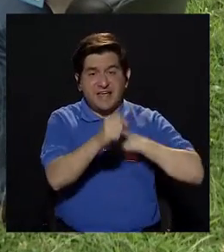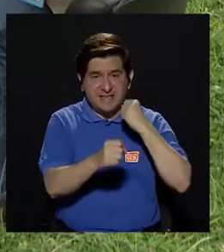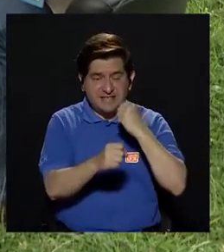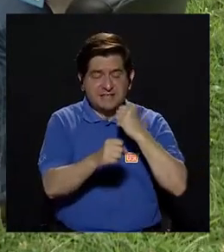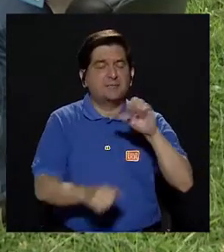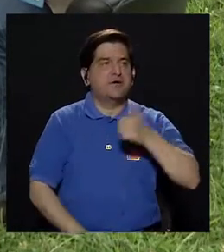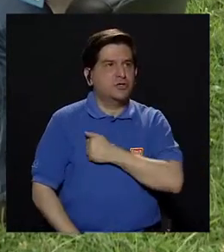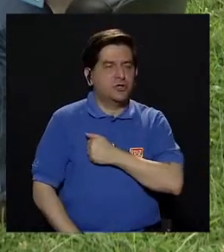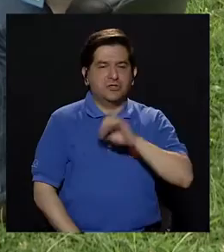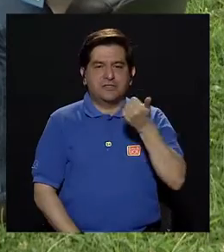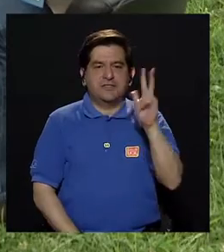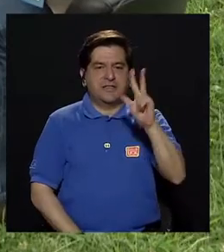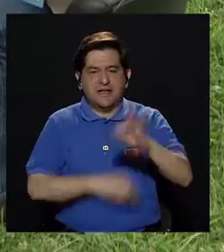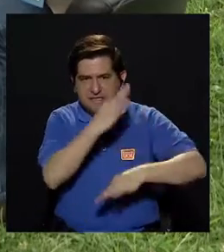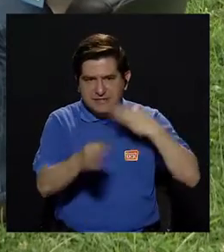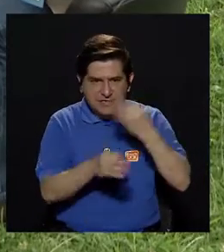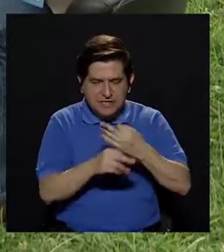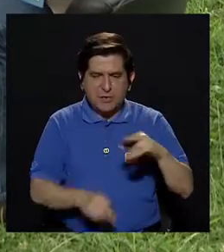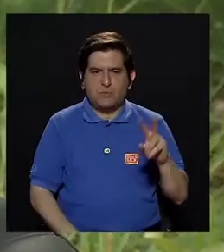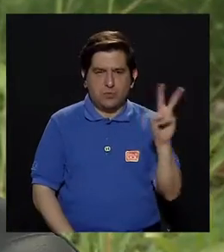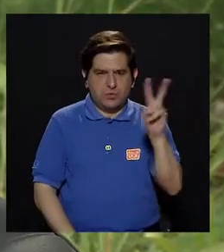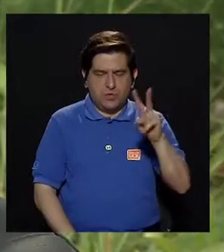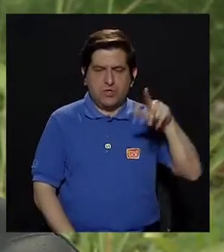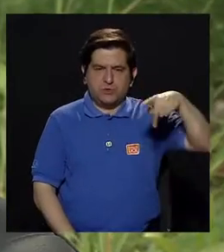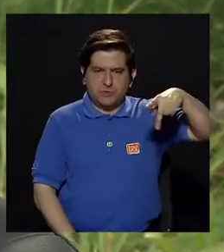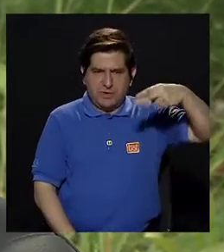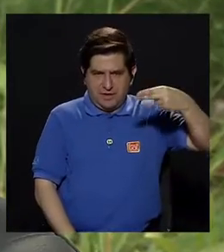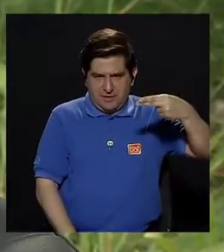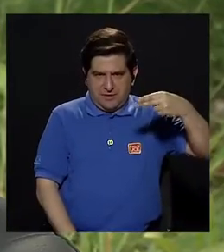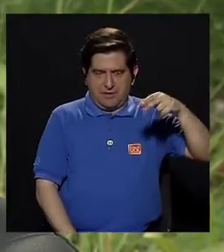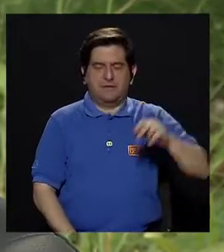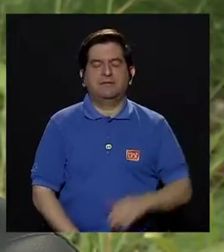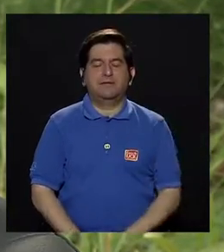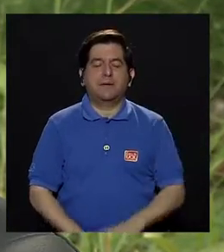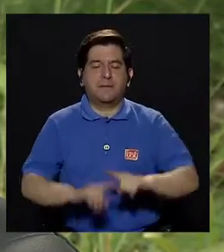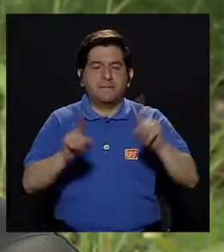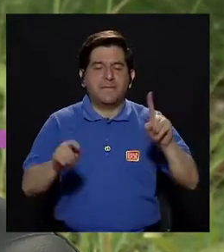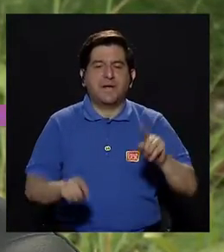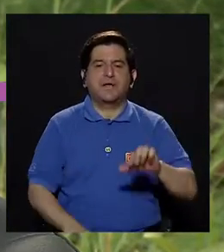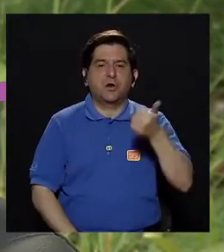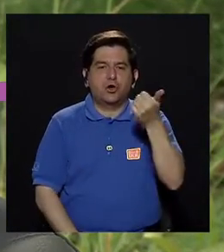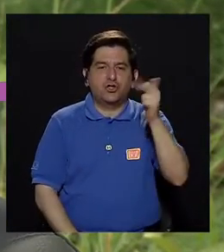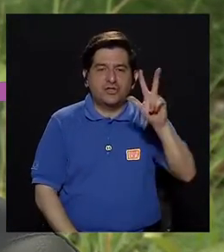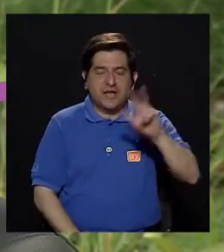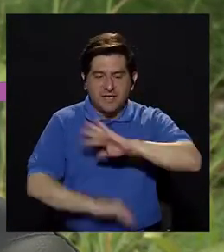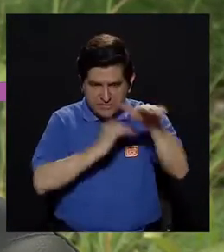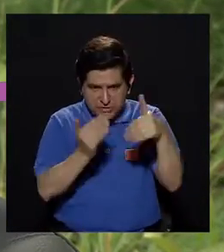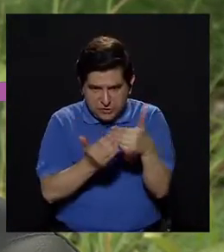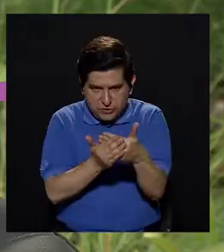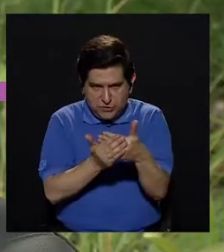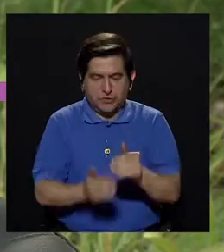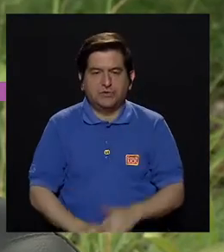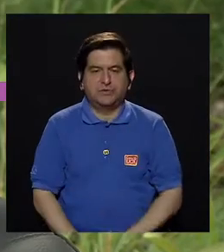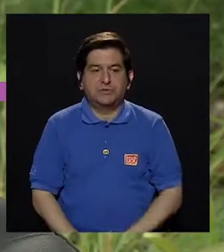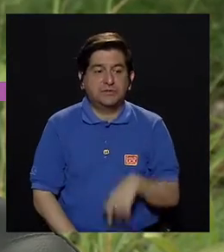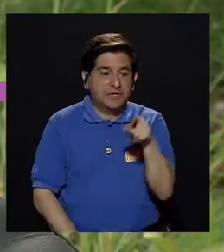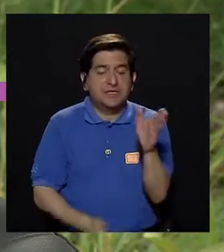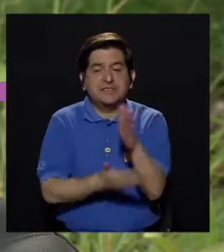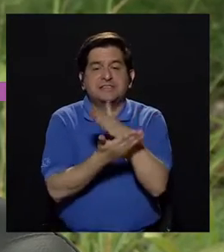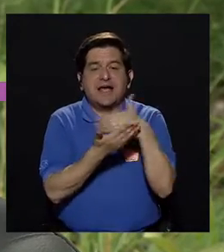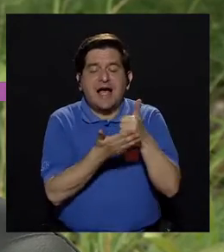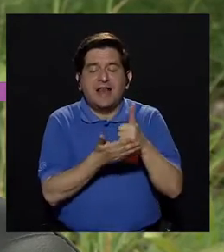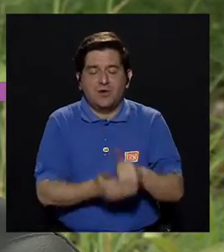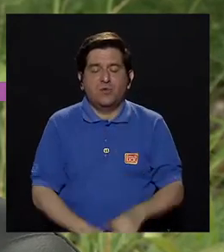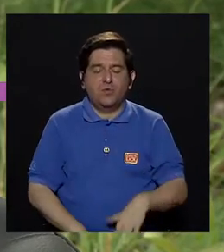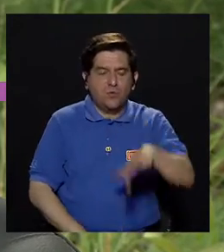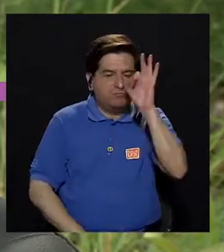hay muchos tipos de virus de papiloma humano, pero los que producen cáncer son 13. Entonces, esas pruebas detectan alguno